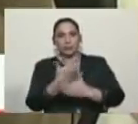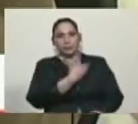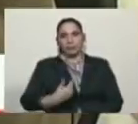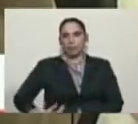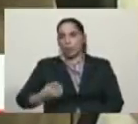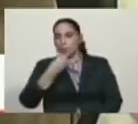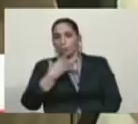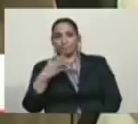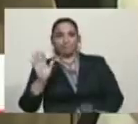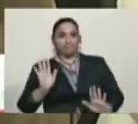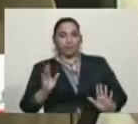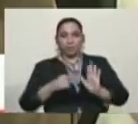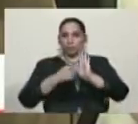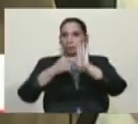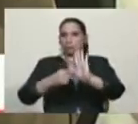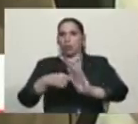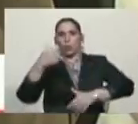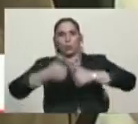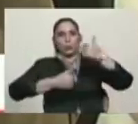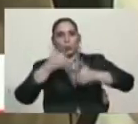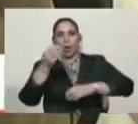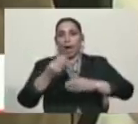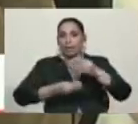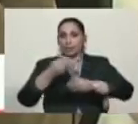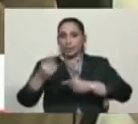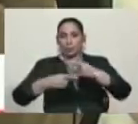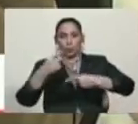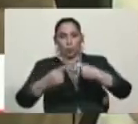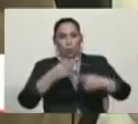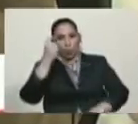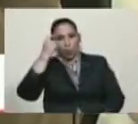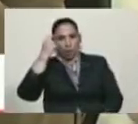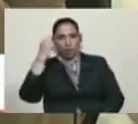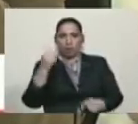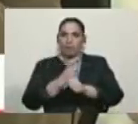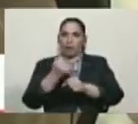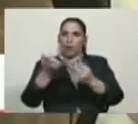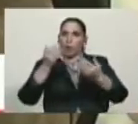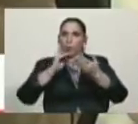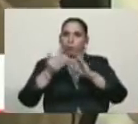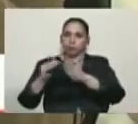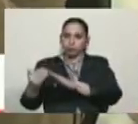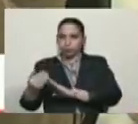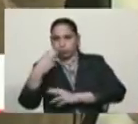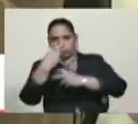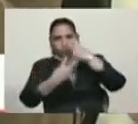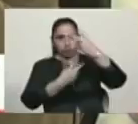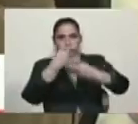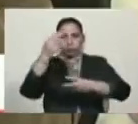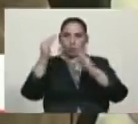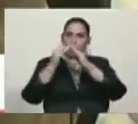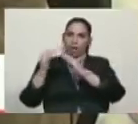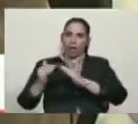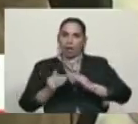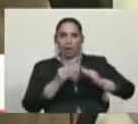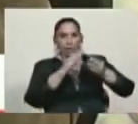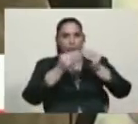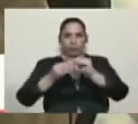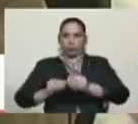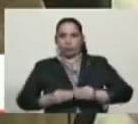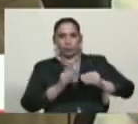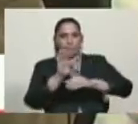estamos mostrando lo que hacemos todos los días el trabajo en comunidad el trabajo casa a casa recuperando barrio adentro